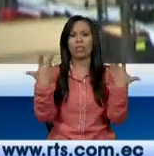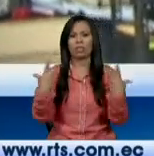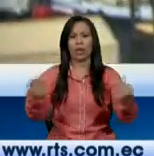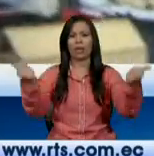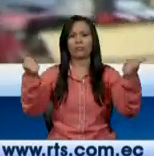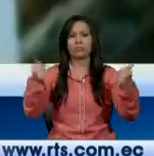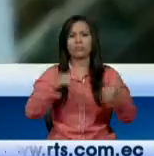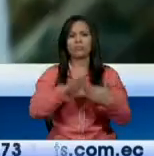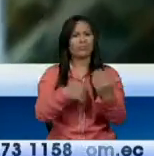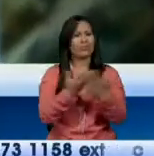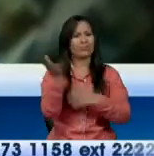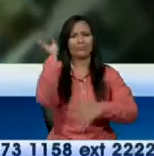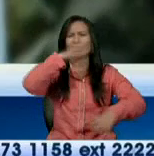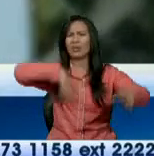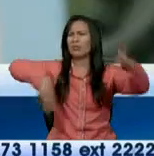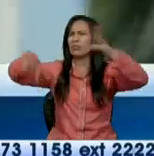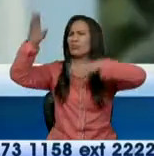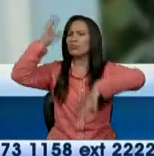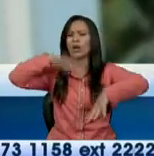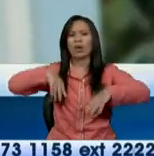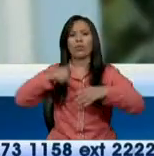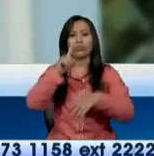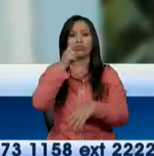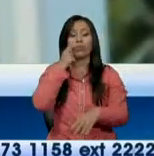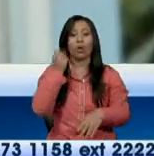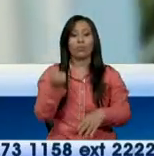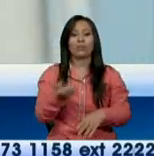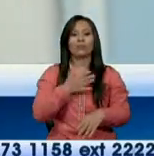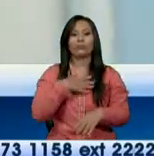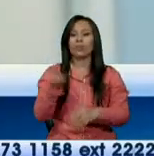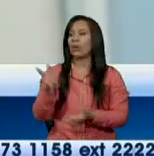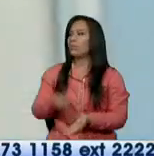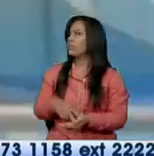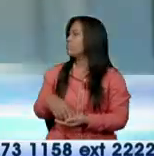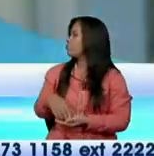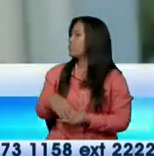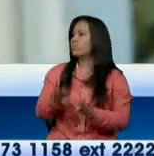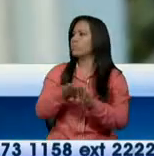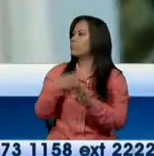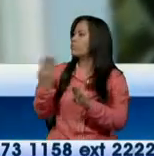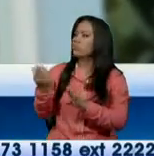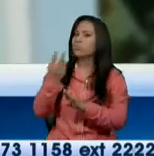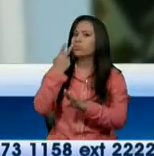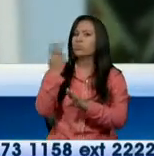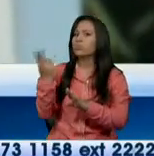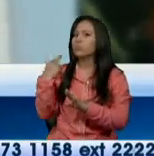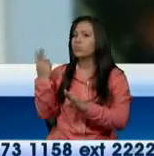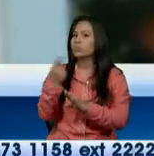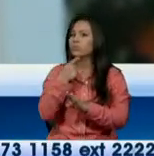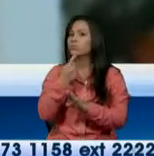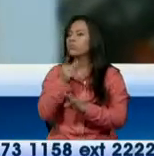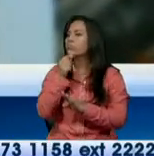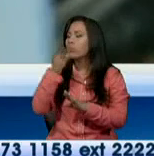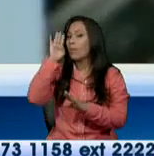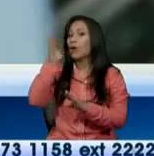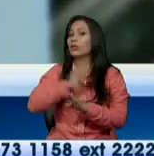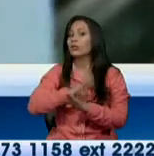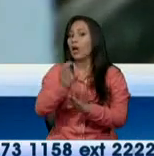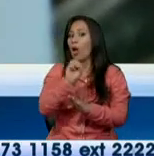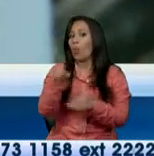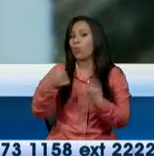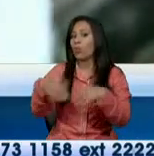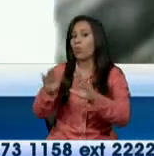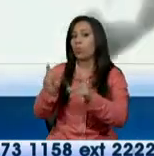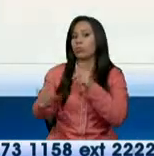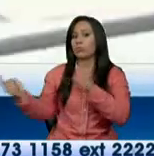Aseguran que buscaron por todo el local. Uno de los sujetos quedó en la puerta, haciendo el papel de campanero. Es decir, observaba si alguien se acercaba